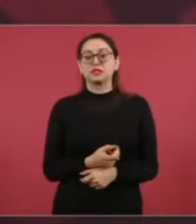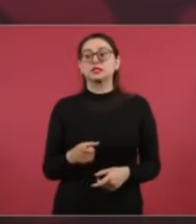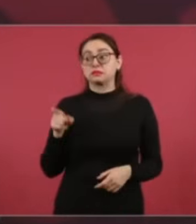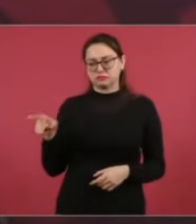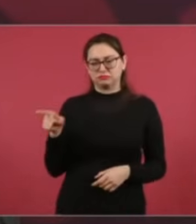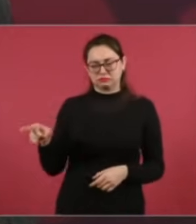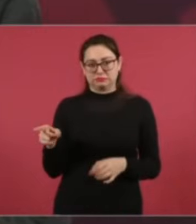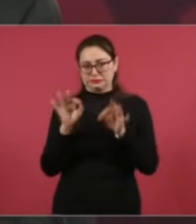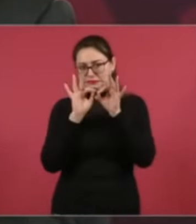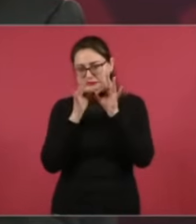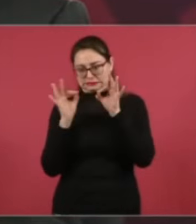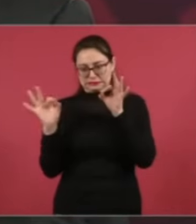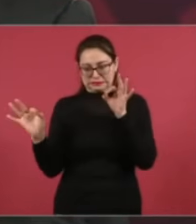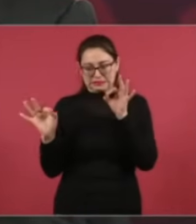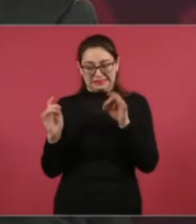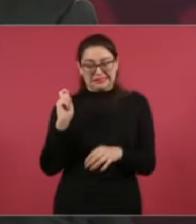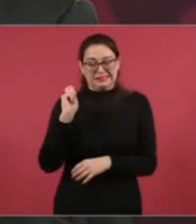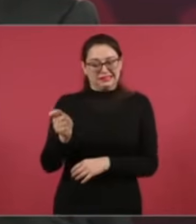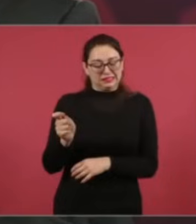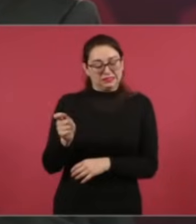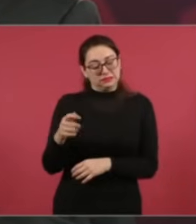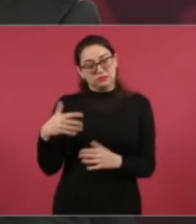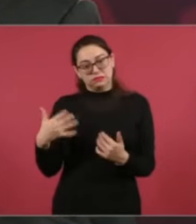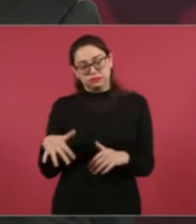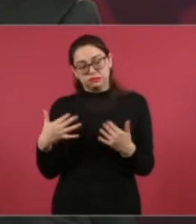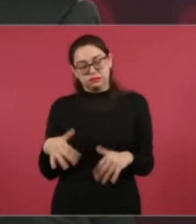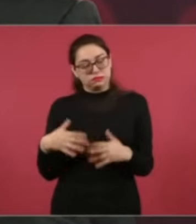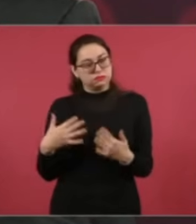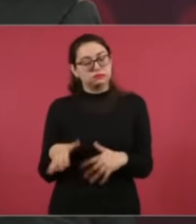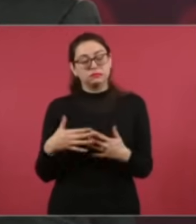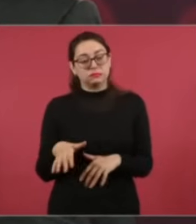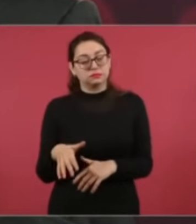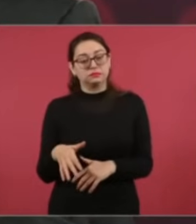pronunció una frase fuertísima